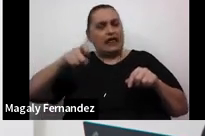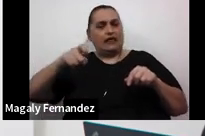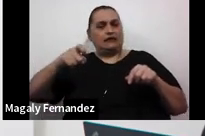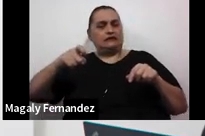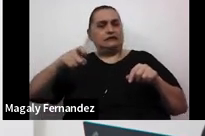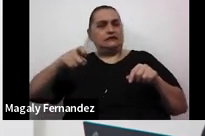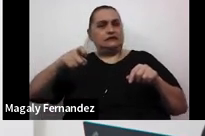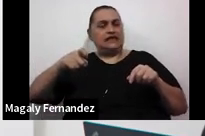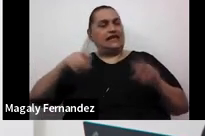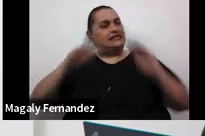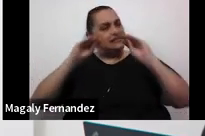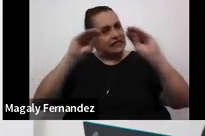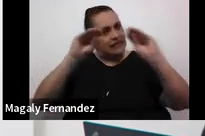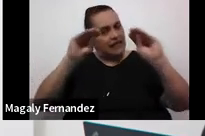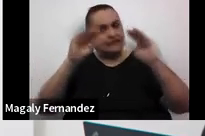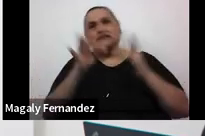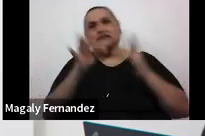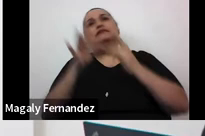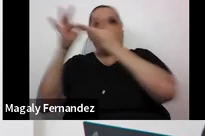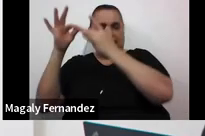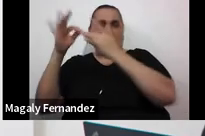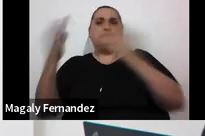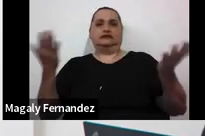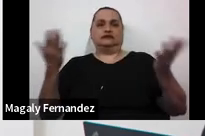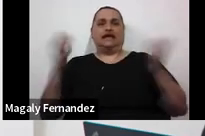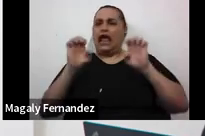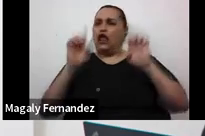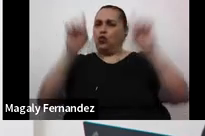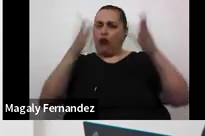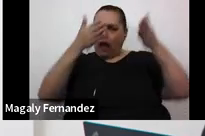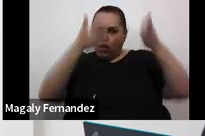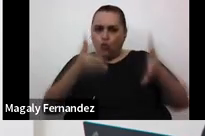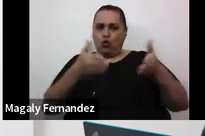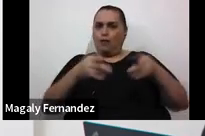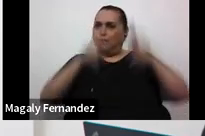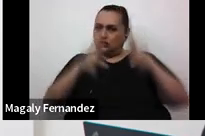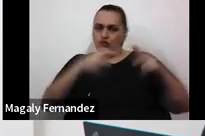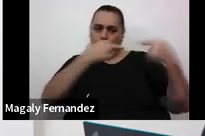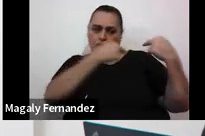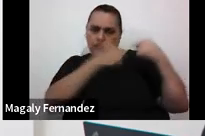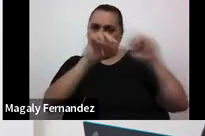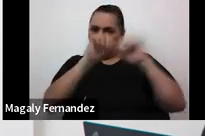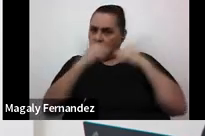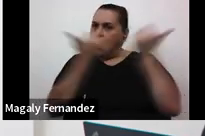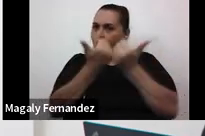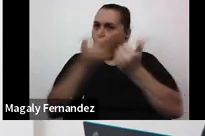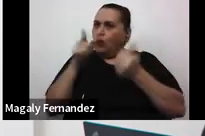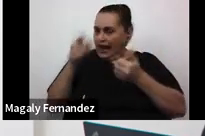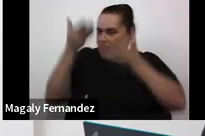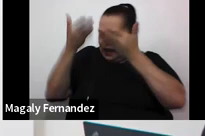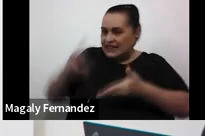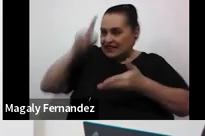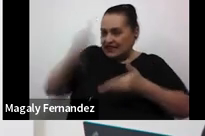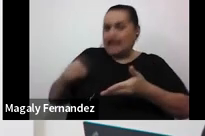de enseñanza especial es el educador es la persona a cargo del aula Y quién debe tener